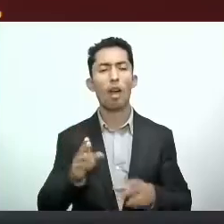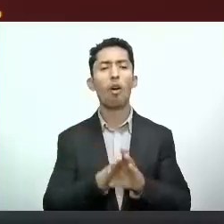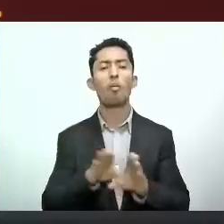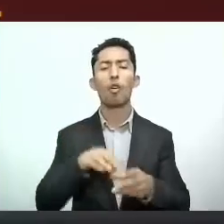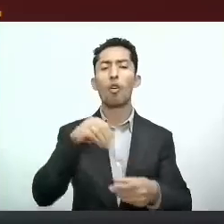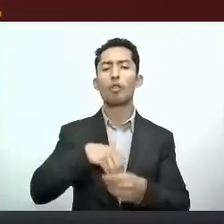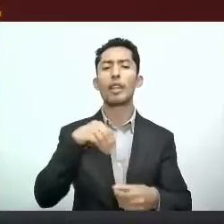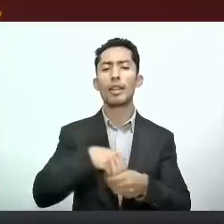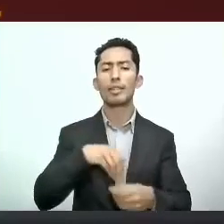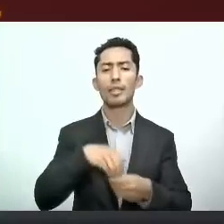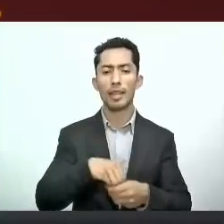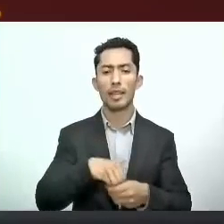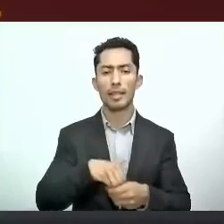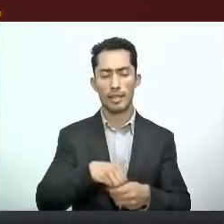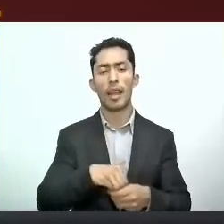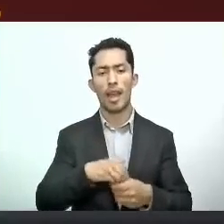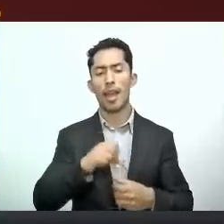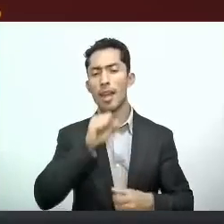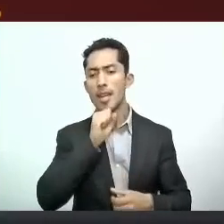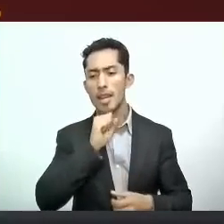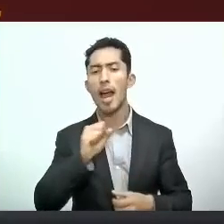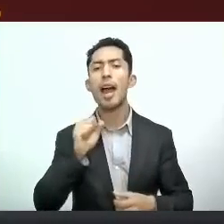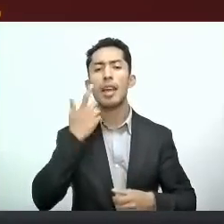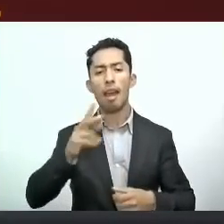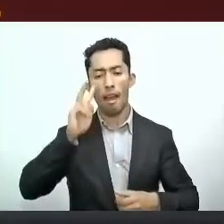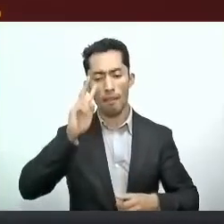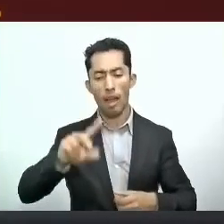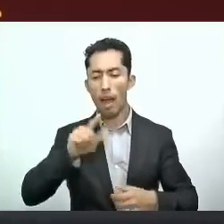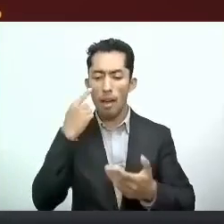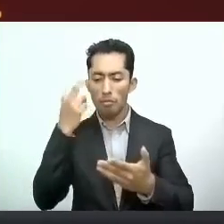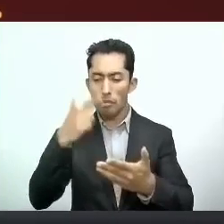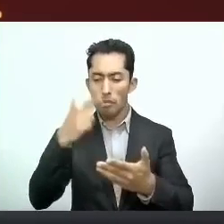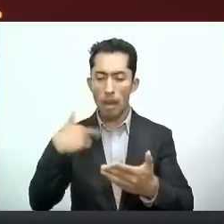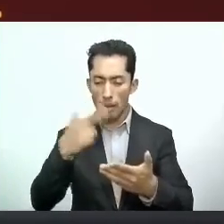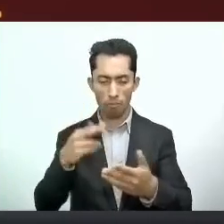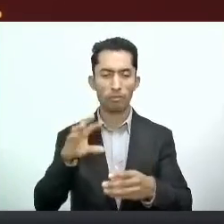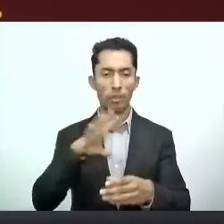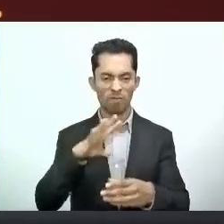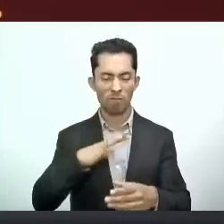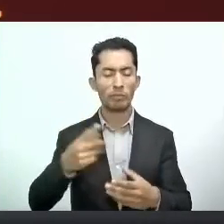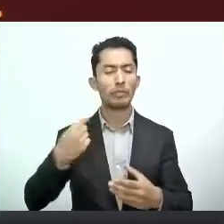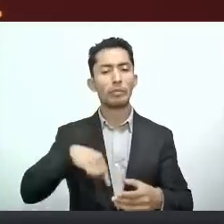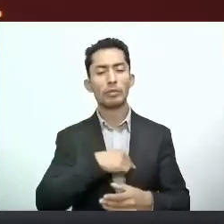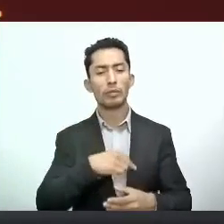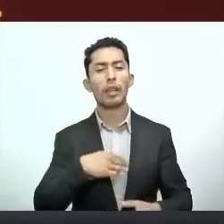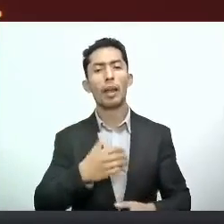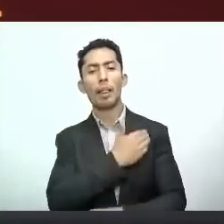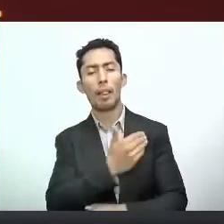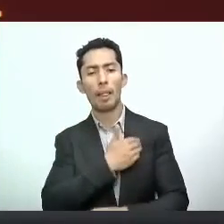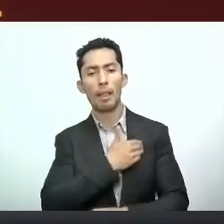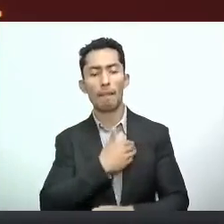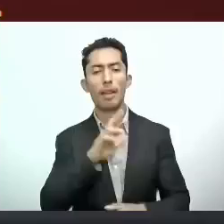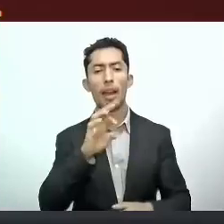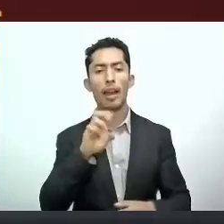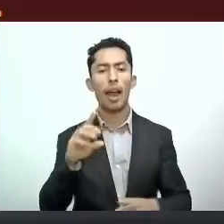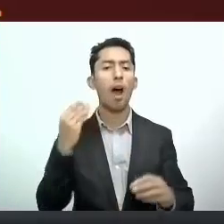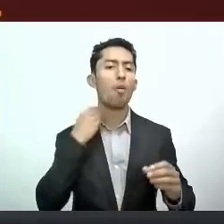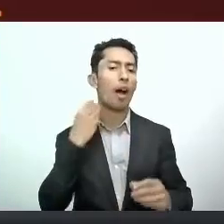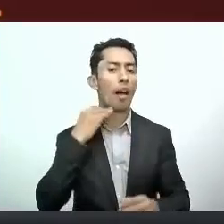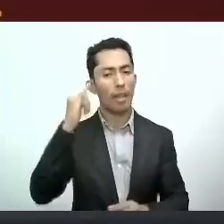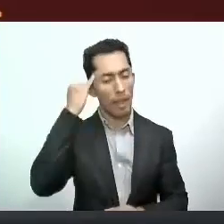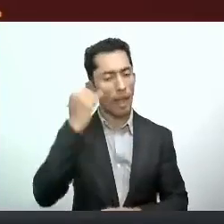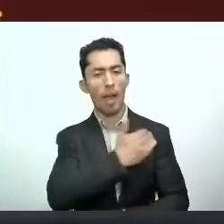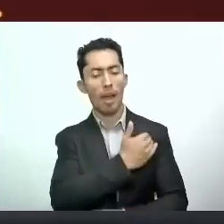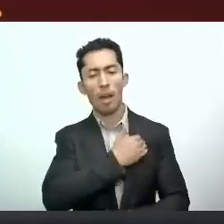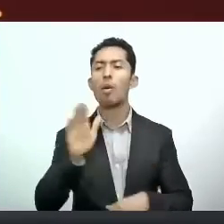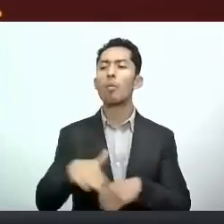poder mirar ciertos casos y llevarlos. Y a nosotros nos buscaron desde la red de abogadas indígenas porque se dieron cuenta que